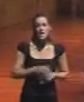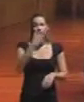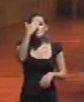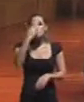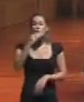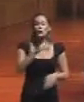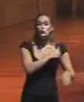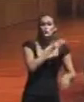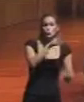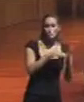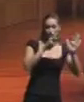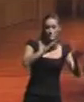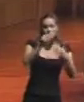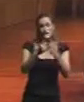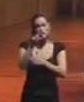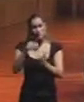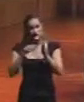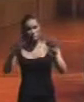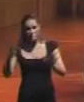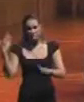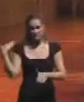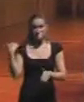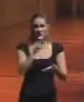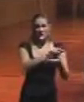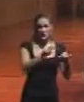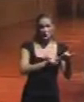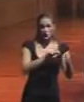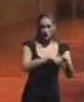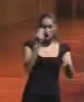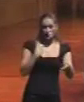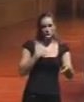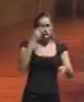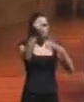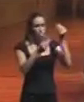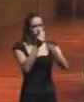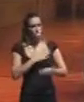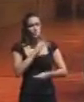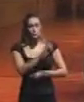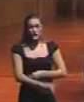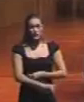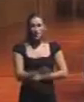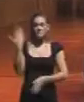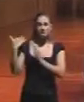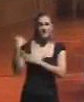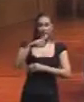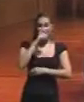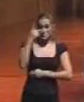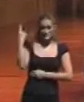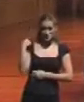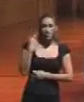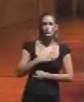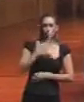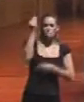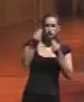curso 2008-2009, cuya lectura, al tiempo que nos permite reflexionar y meditar sobre lo acontecido en el pasado año,